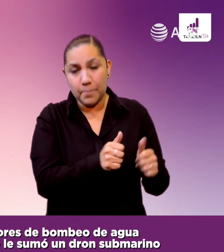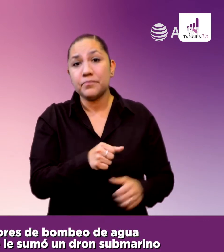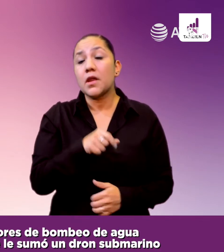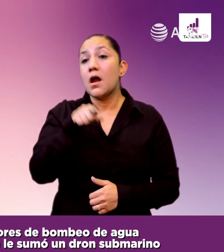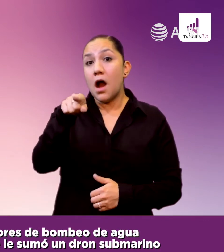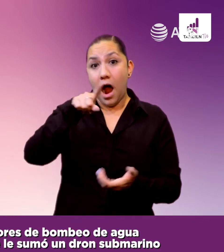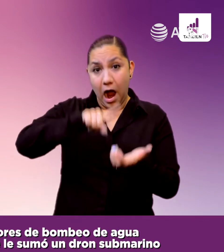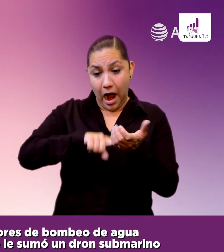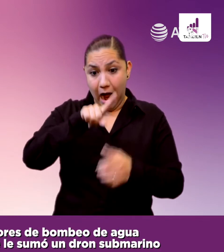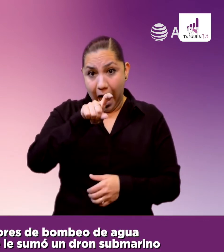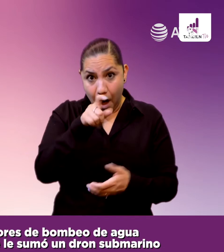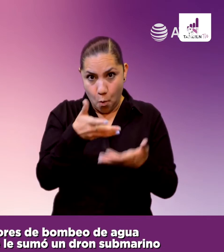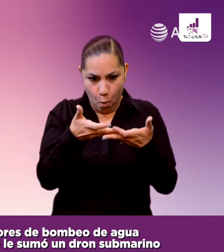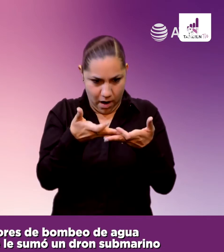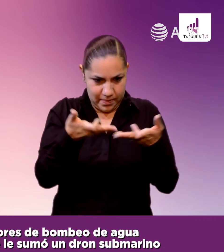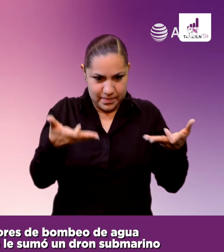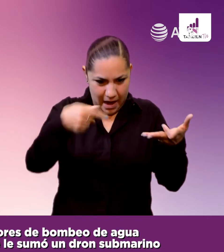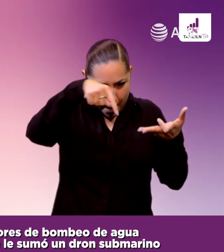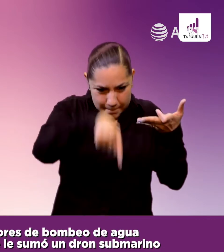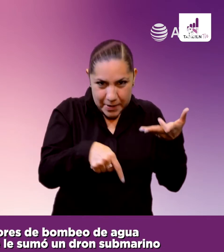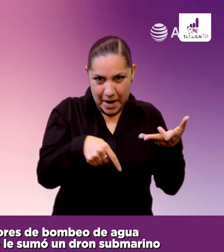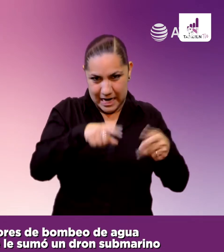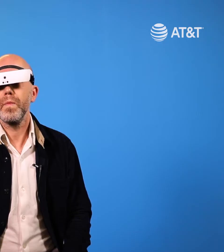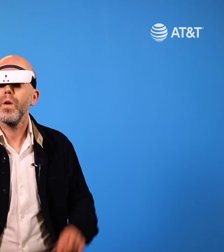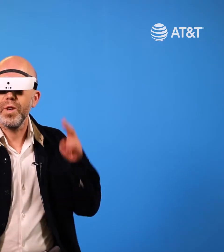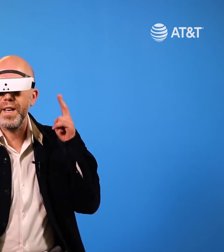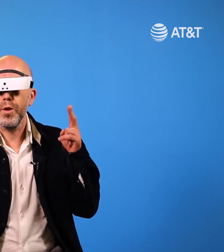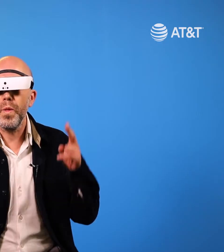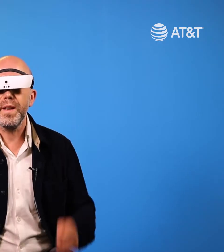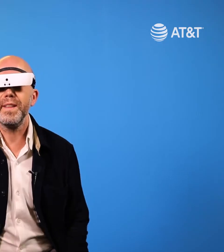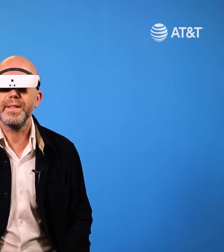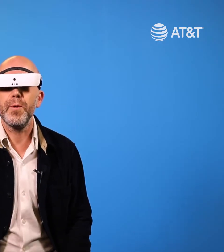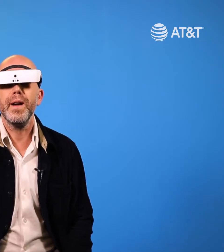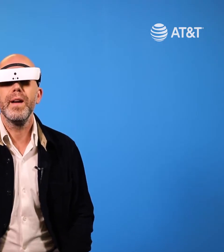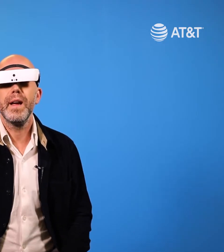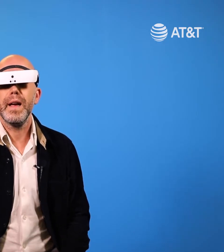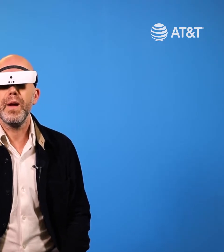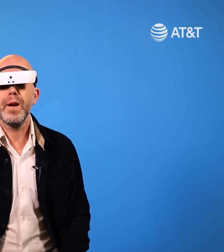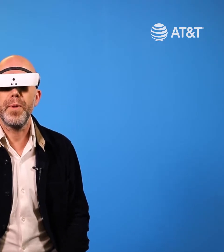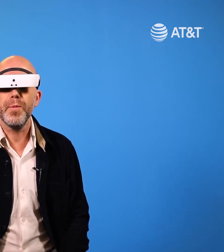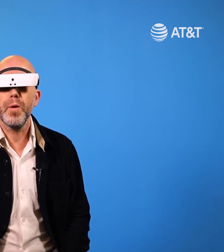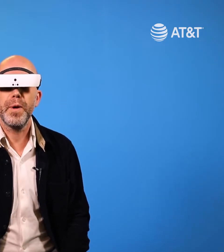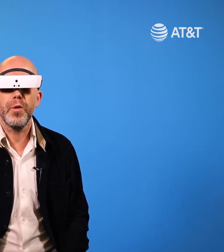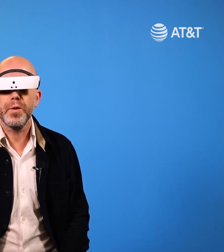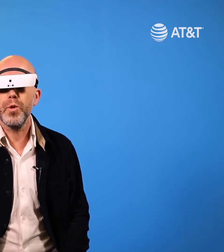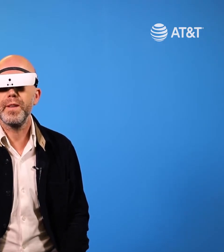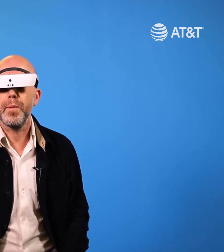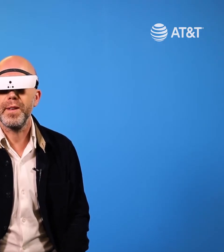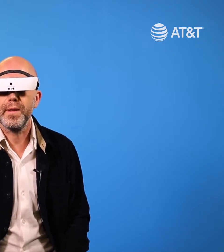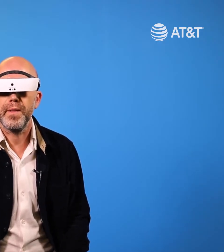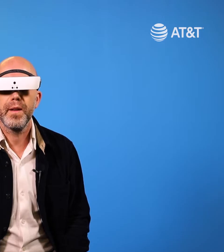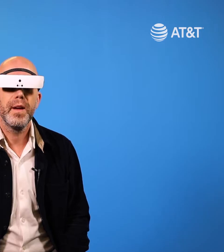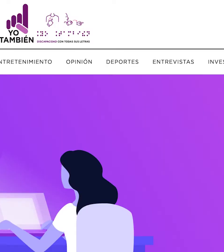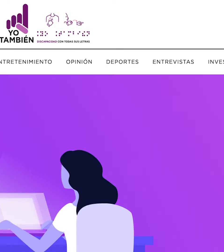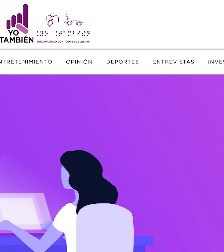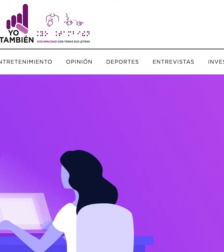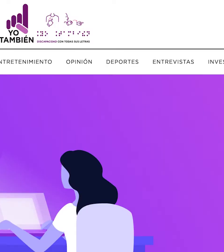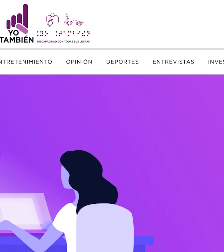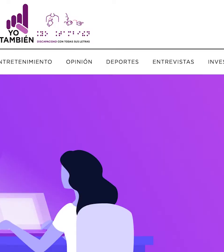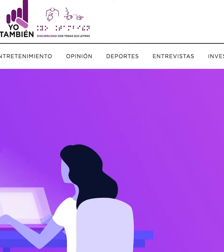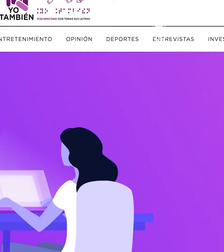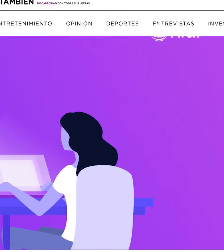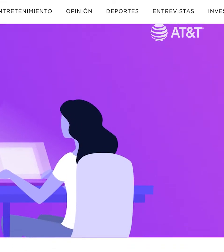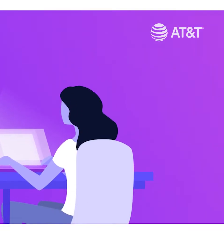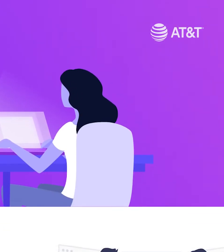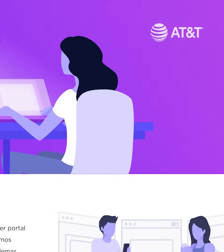ha impactado a más de 46 millones de personas. Nuestra segunda iniciativa, el Premio de Periodismo y Discapacidad, que se